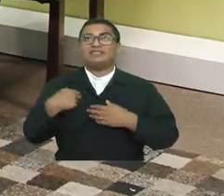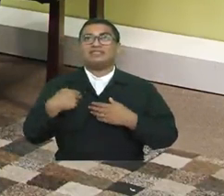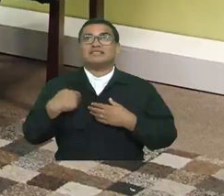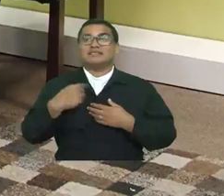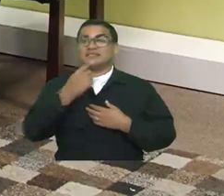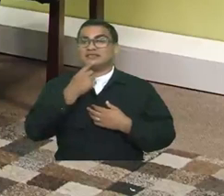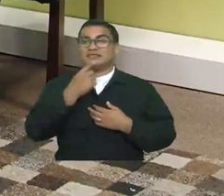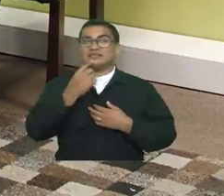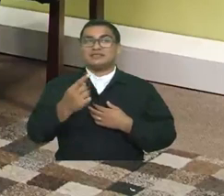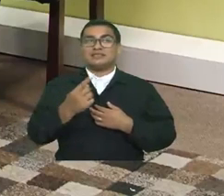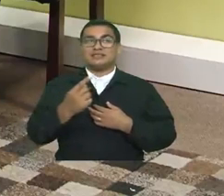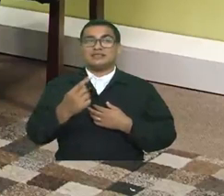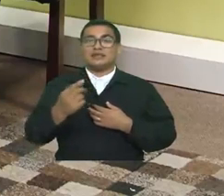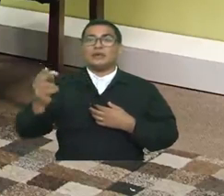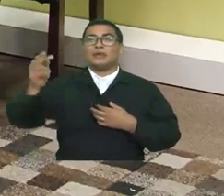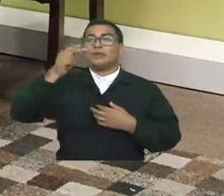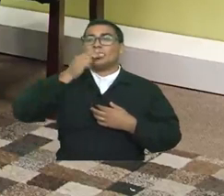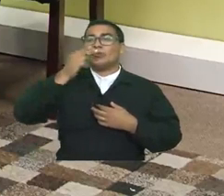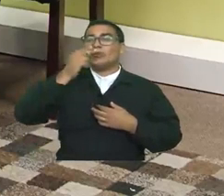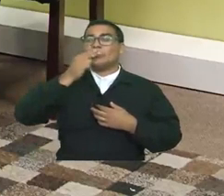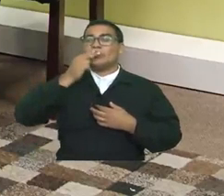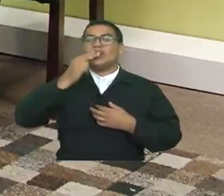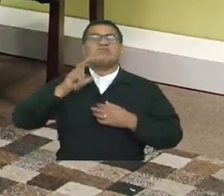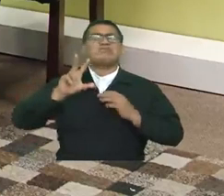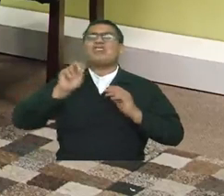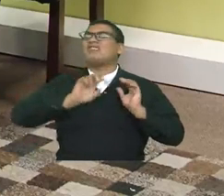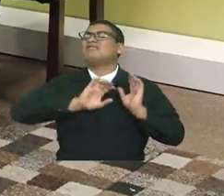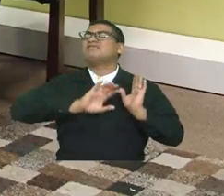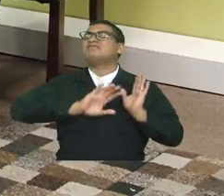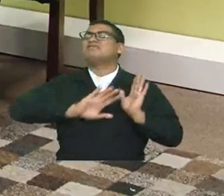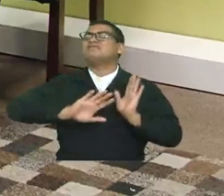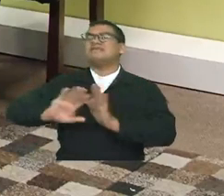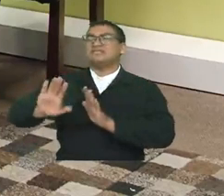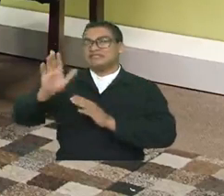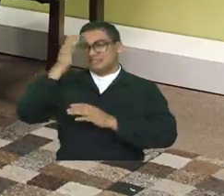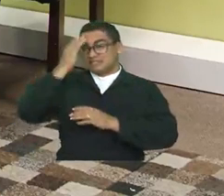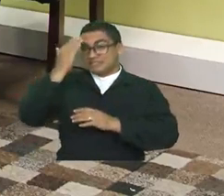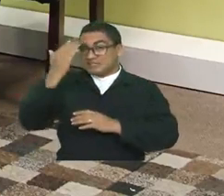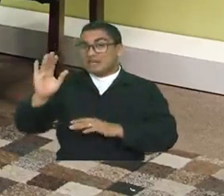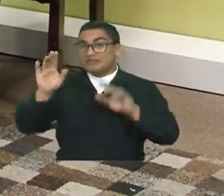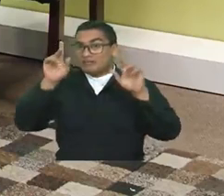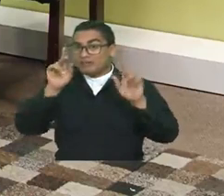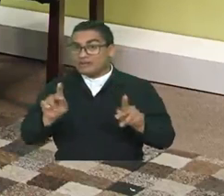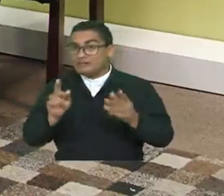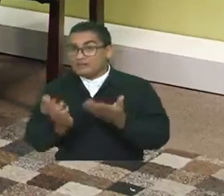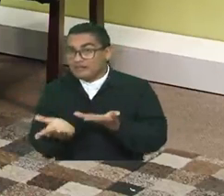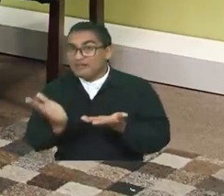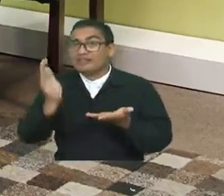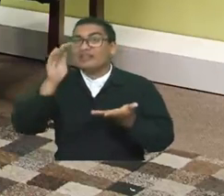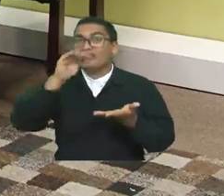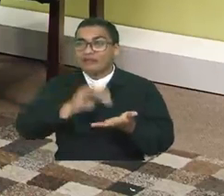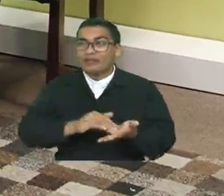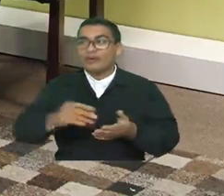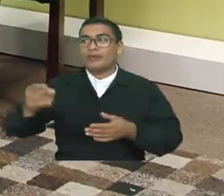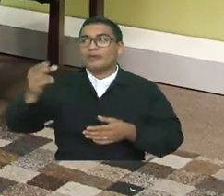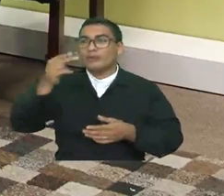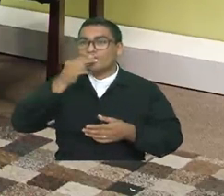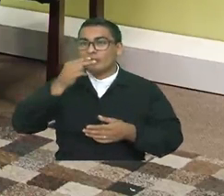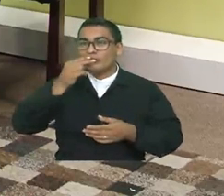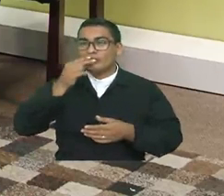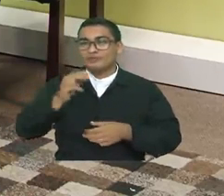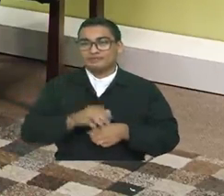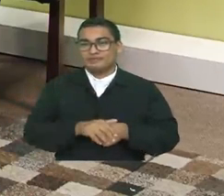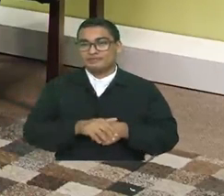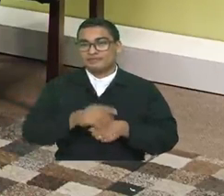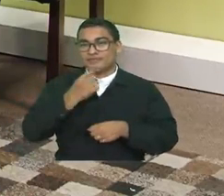como bien dijiste, no, voy a dejar de fumar. Sabemos que ese fumador va a volver a recaer porque lo hizo de golpe. Si nosotros